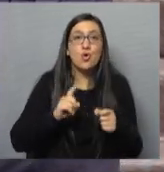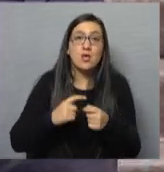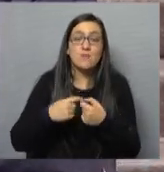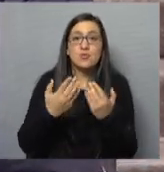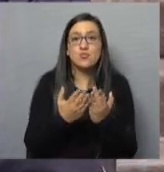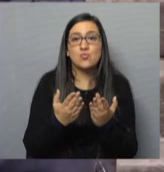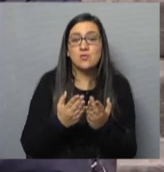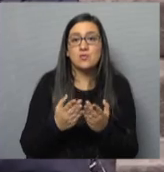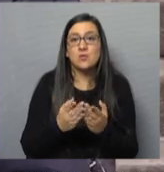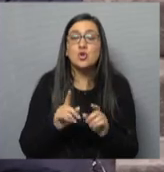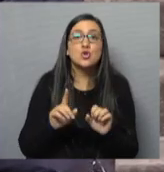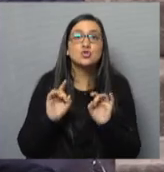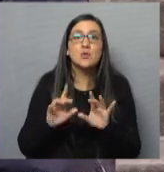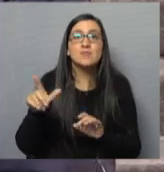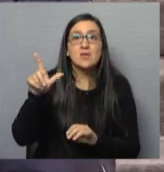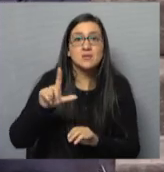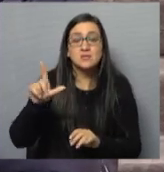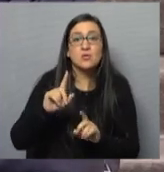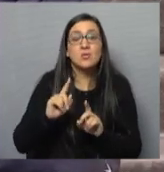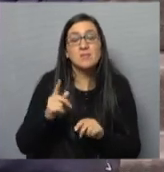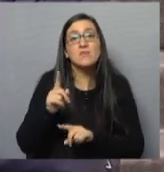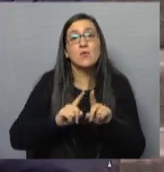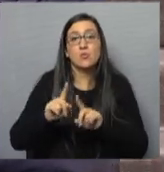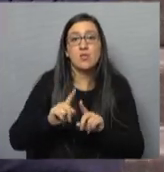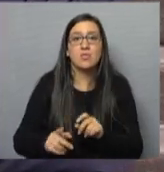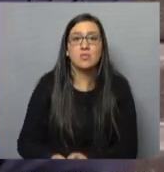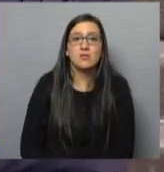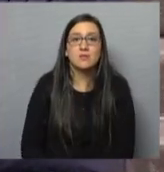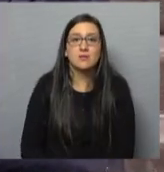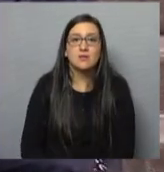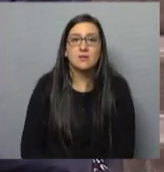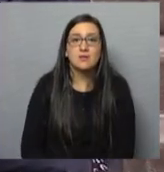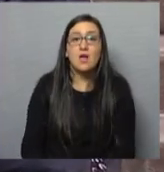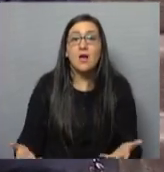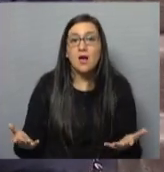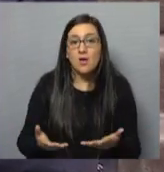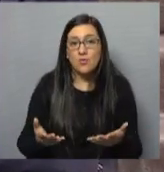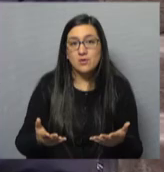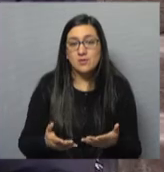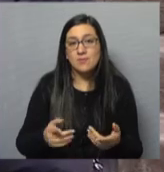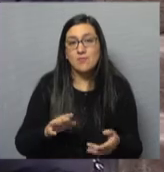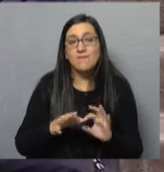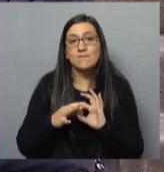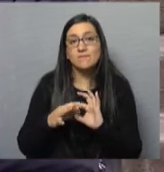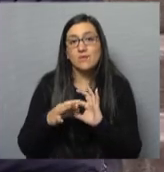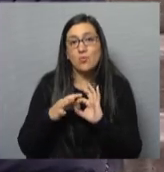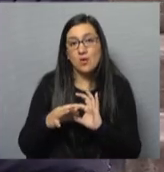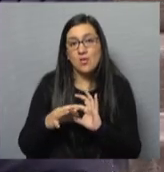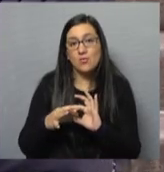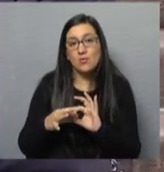no solamente de educación secundaria, sino de educación terciaria. Por estas horas también, vinculado a